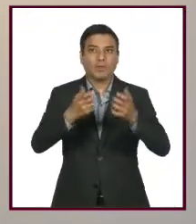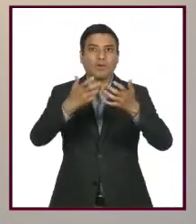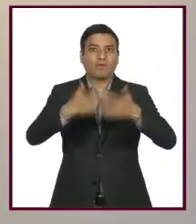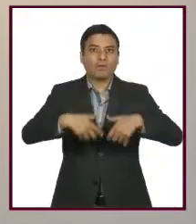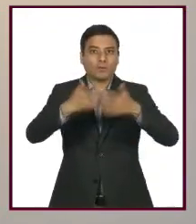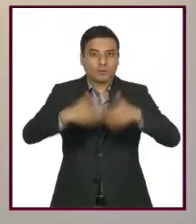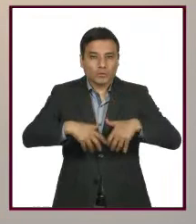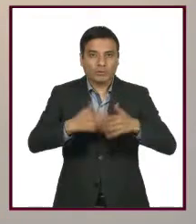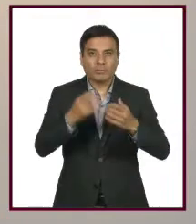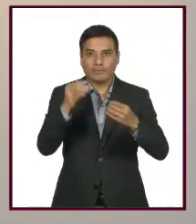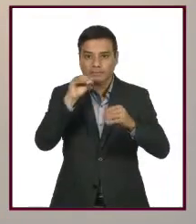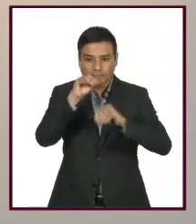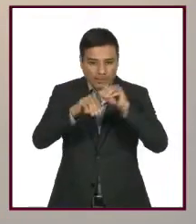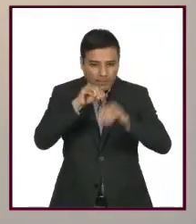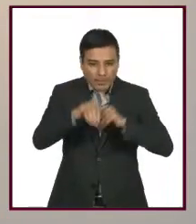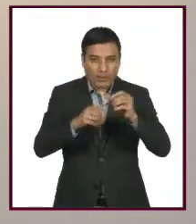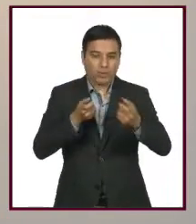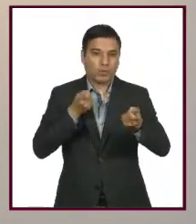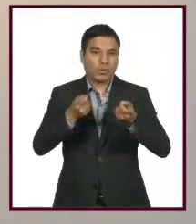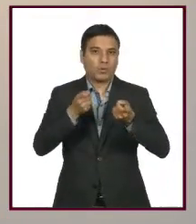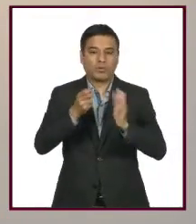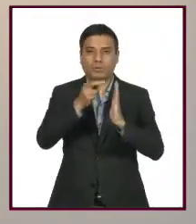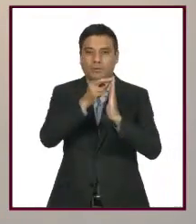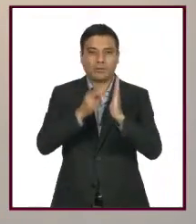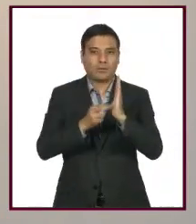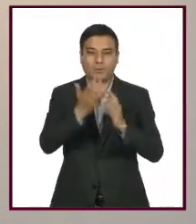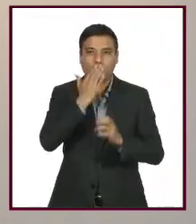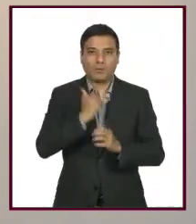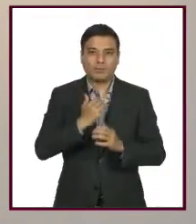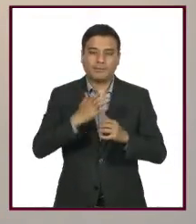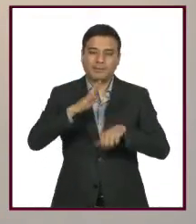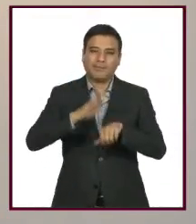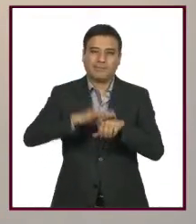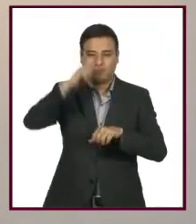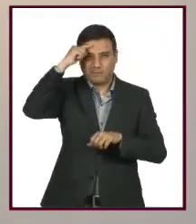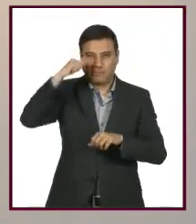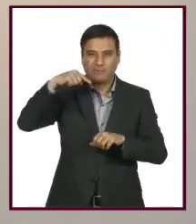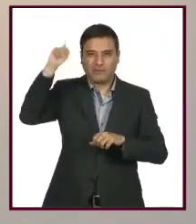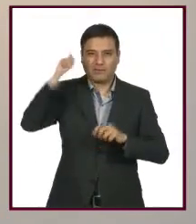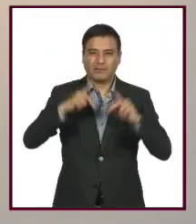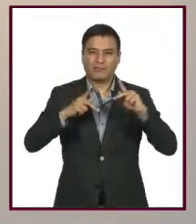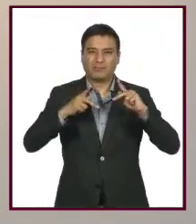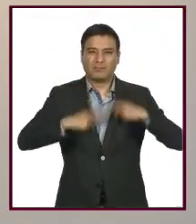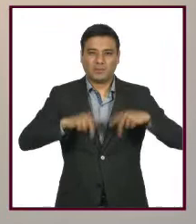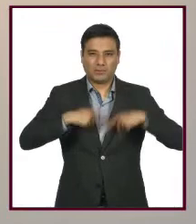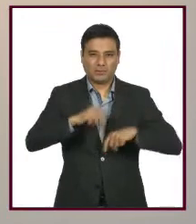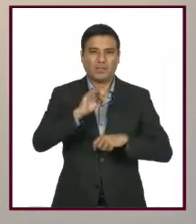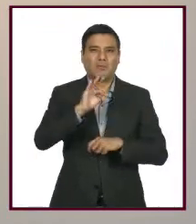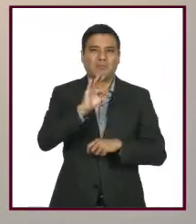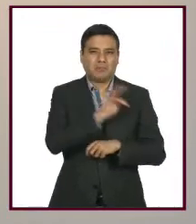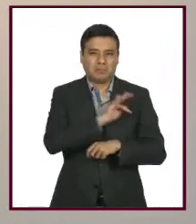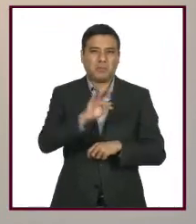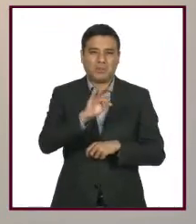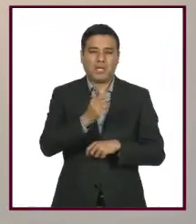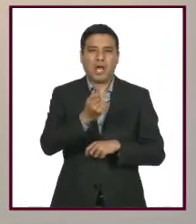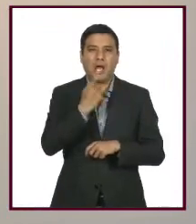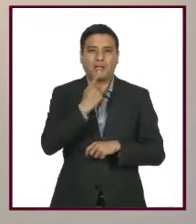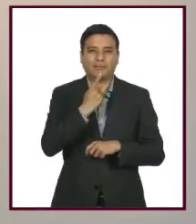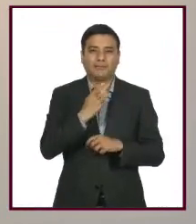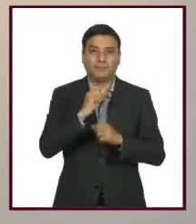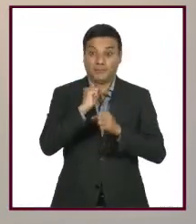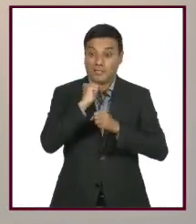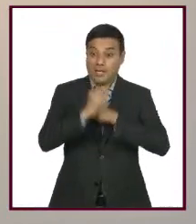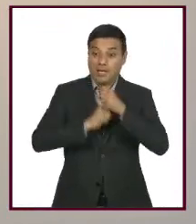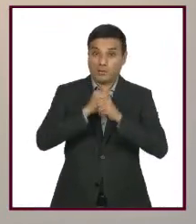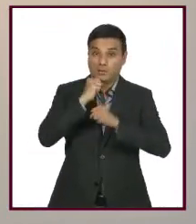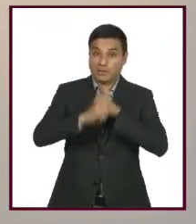su fabricación, hace que pues más fácil el acceso esté, y últimamente en los últimos años en